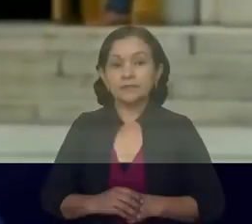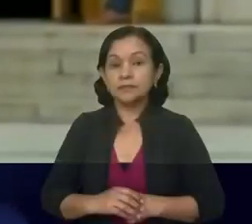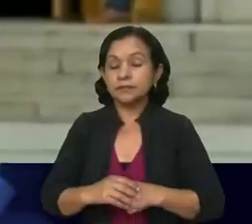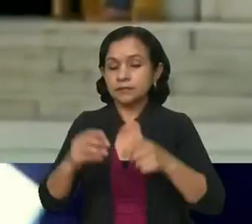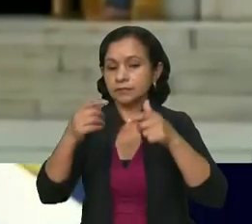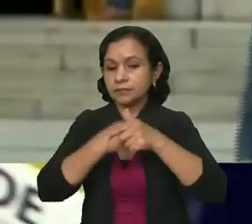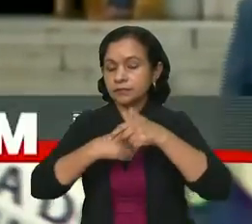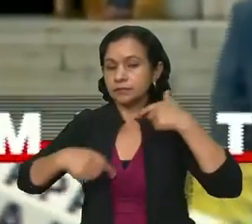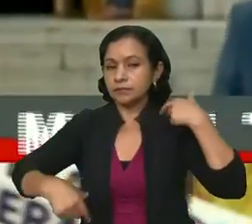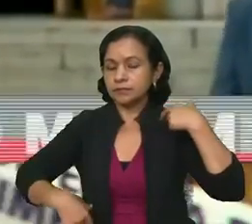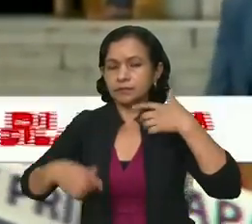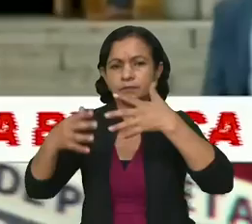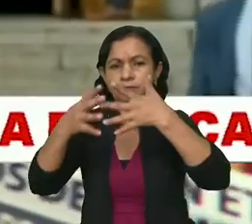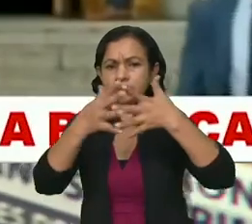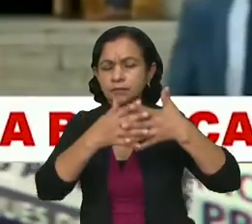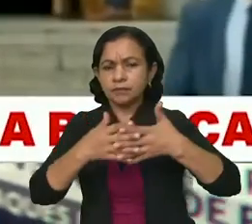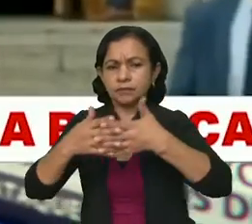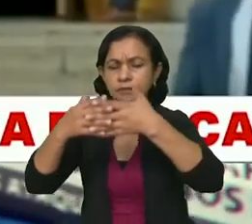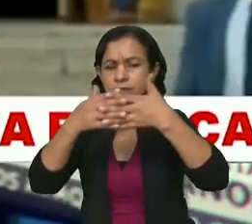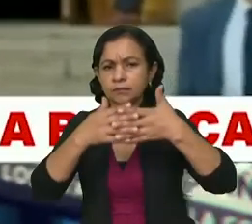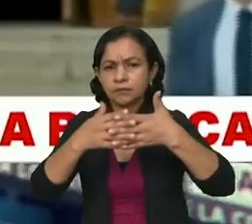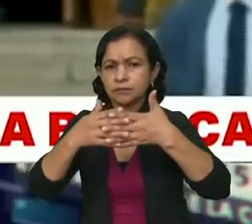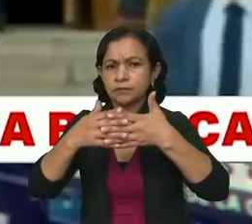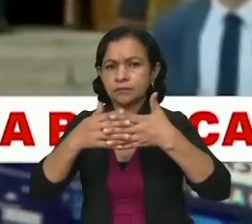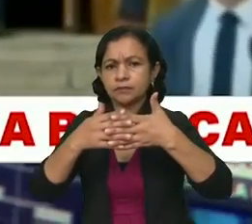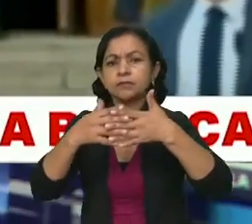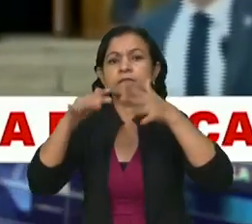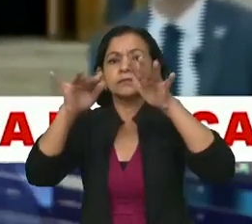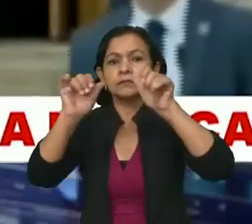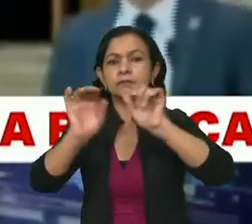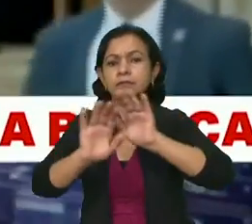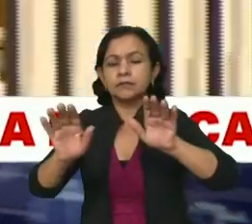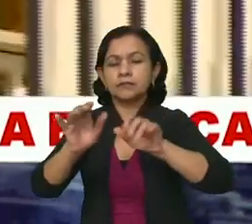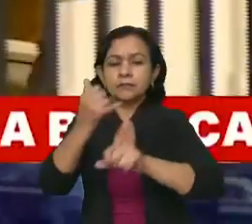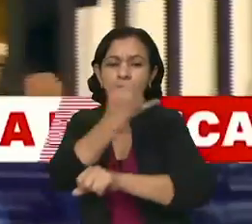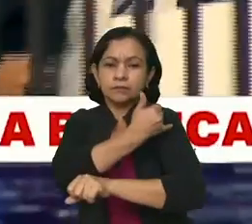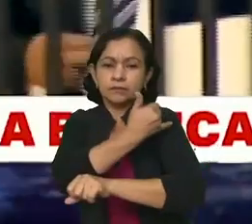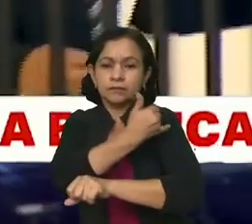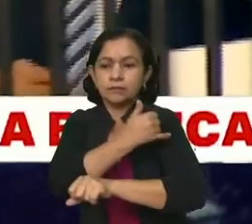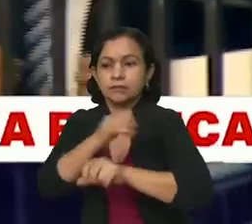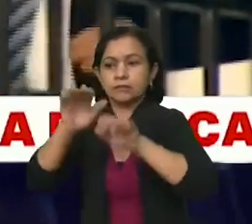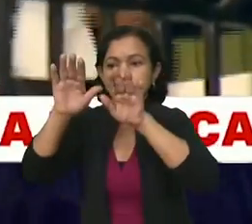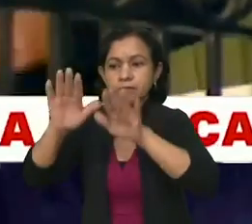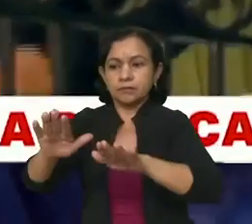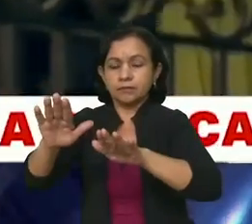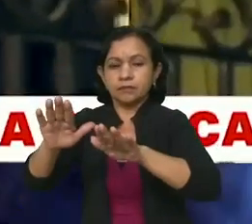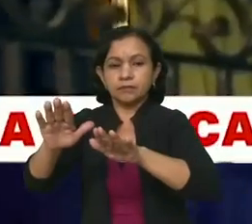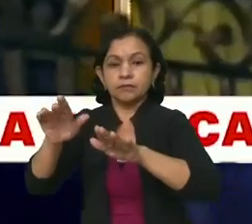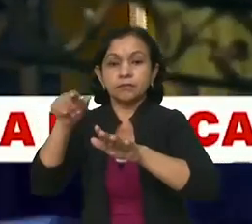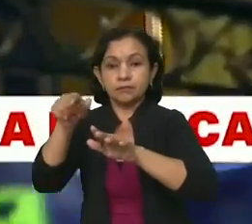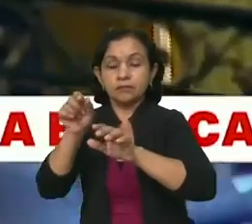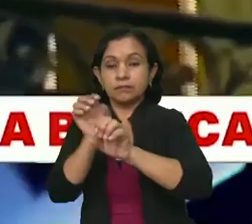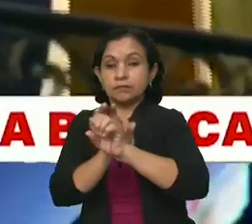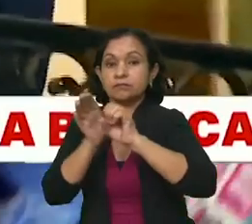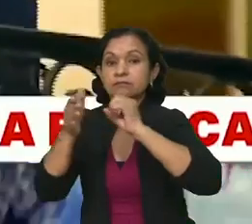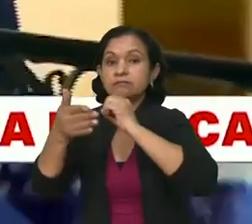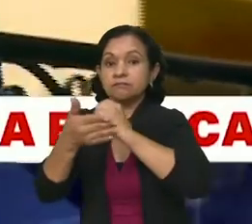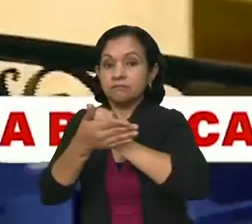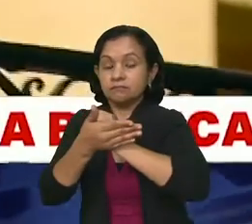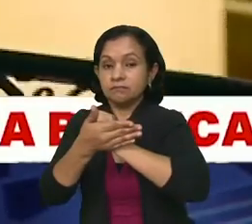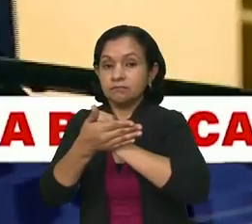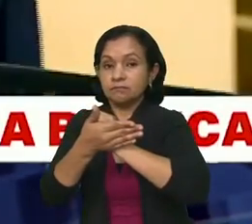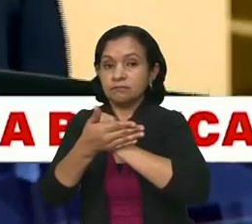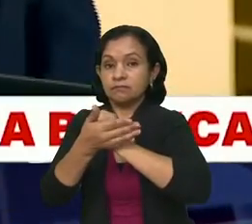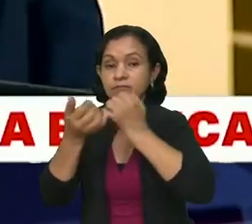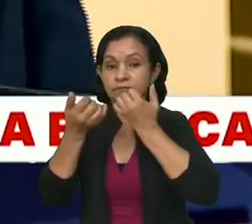El presidente de Estados Unidos, Donald Trump, salió del hospital tras 3 días de haber permanecido ingresado con tratamiento por coronavirus y